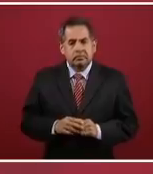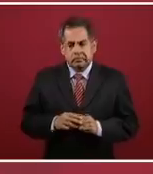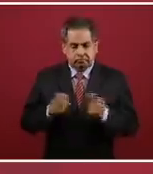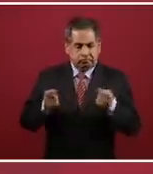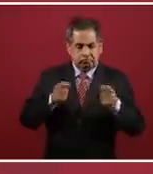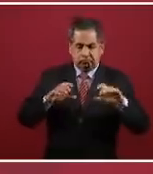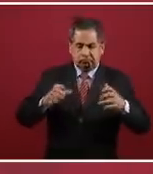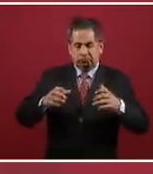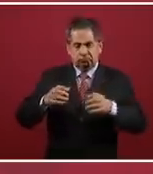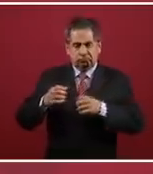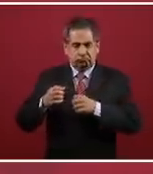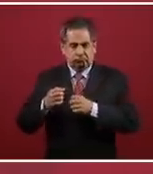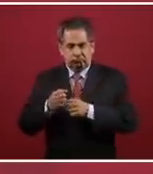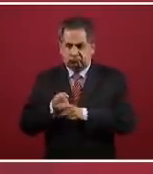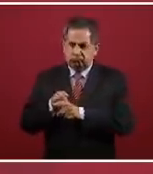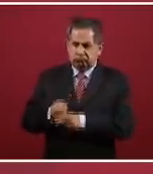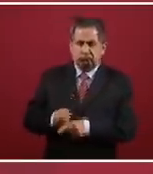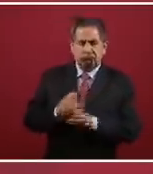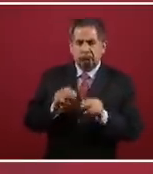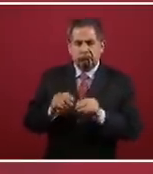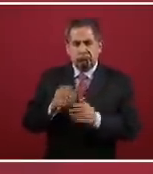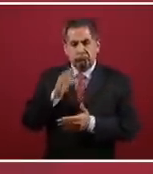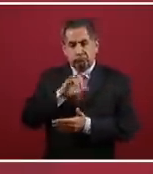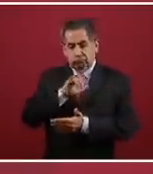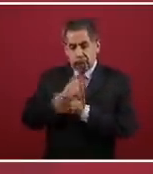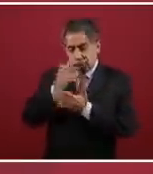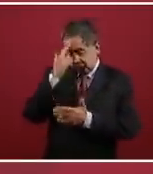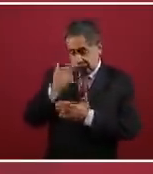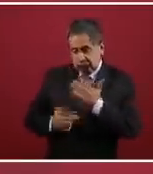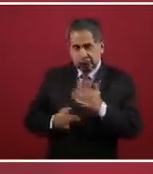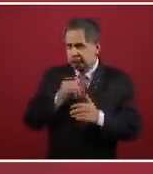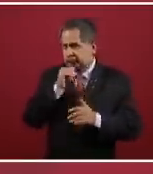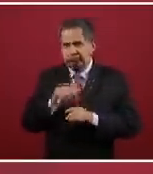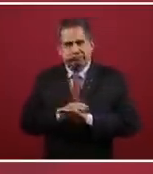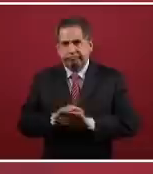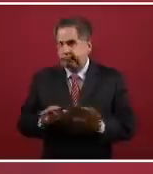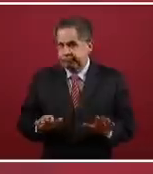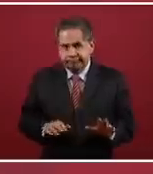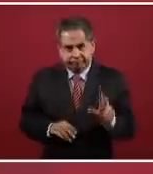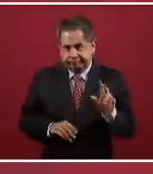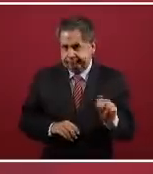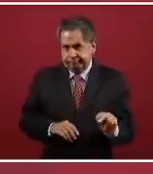regular el uso de la fuerza y no violar derechos humanos.